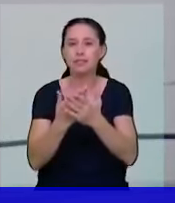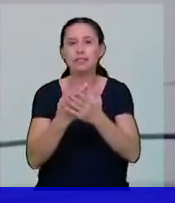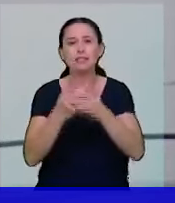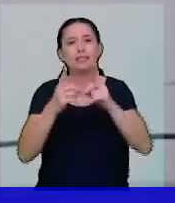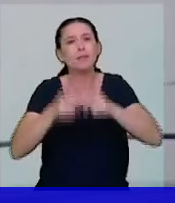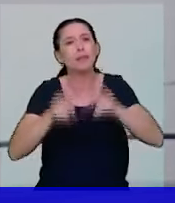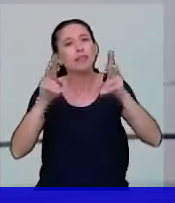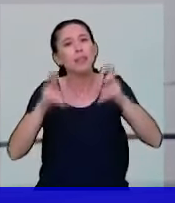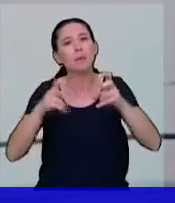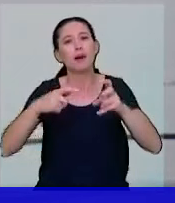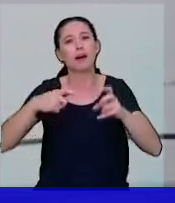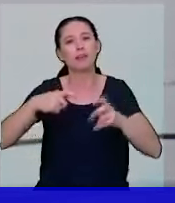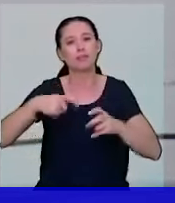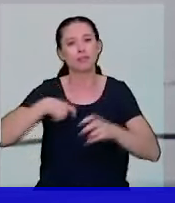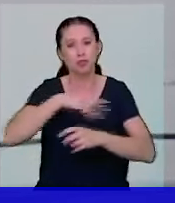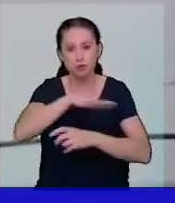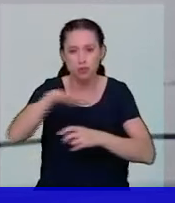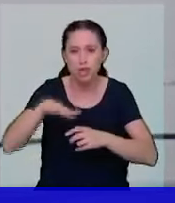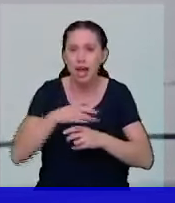que tapar.